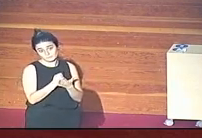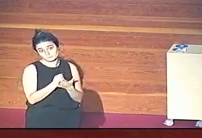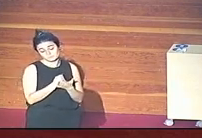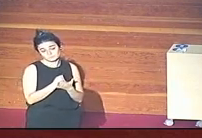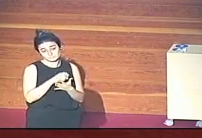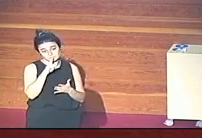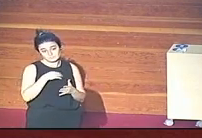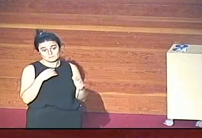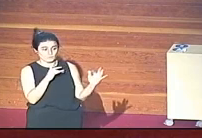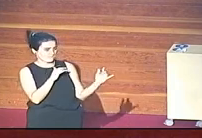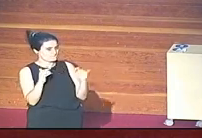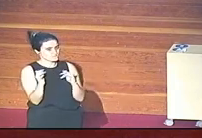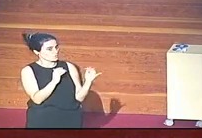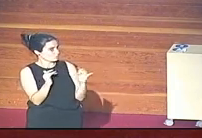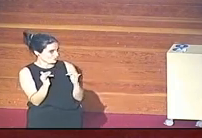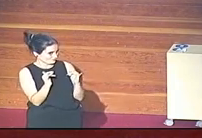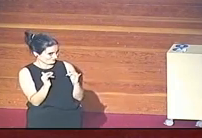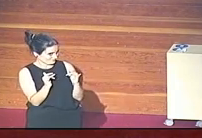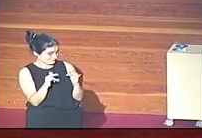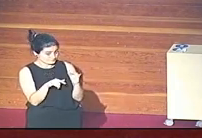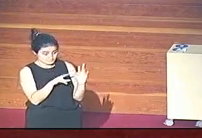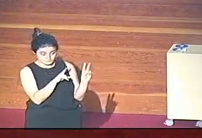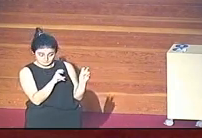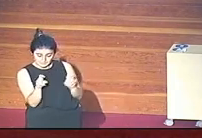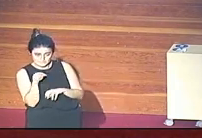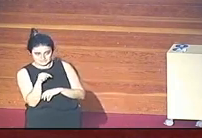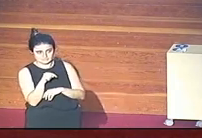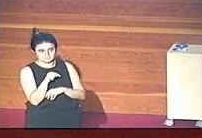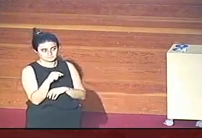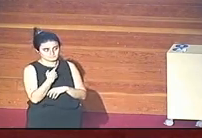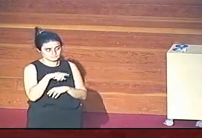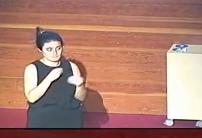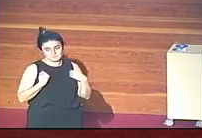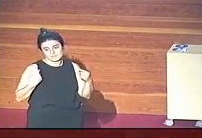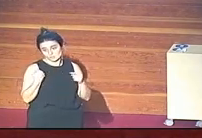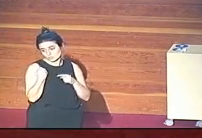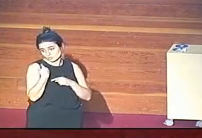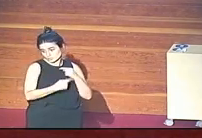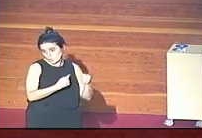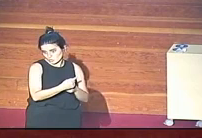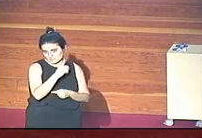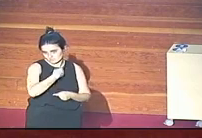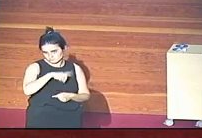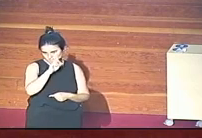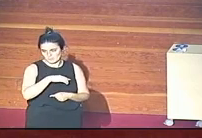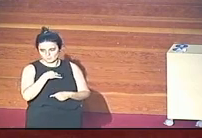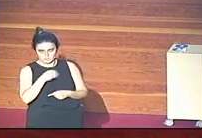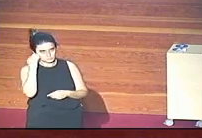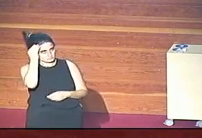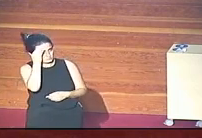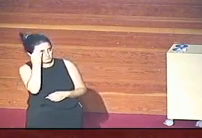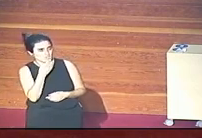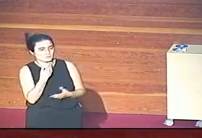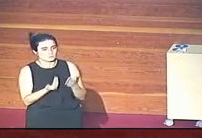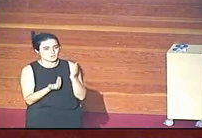partido de fútbol y son temas que en nuestra vida diaria también también nos podemos plantear cuando nos levantamos por